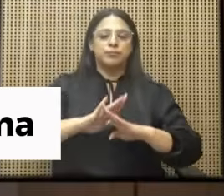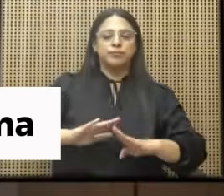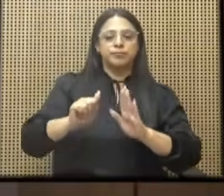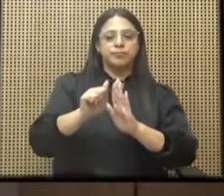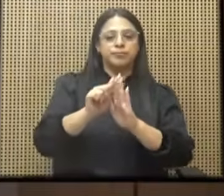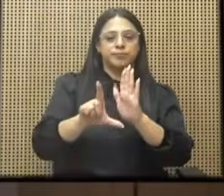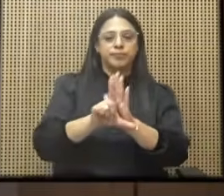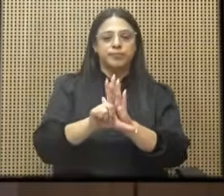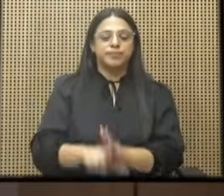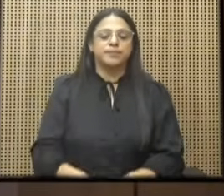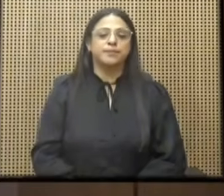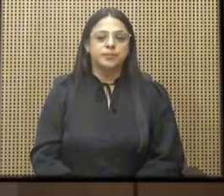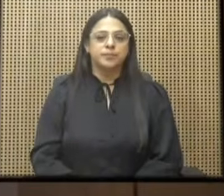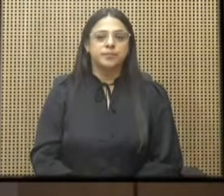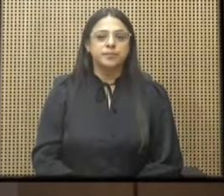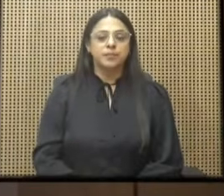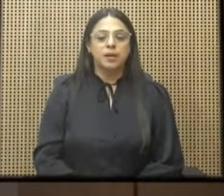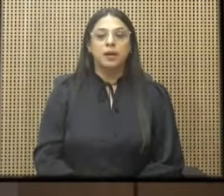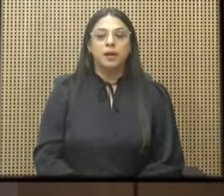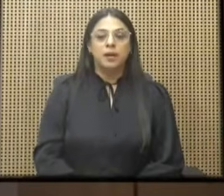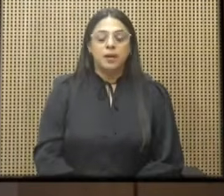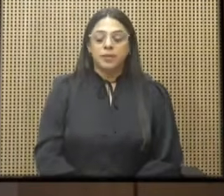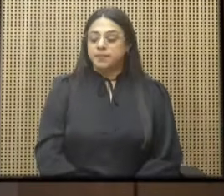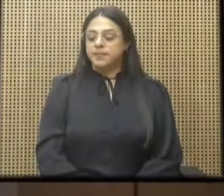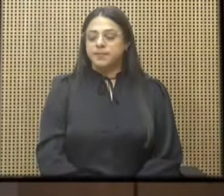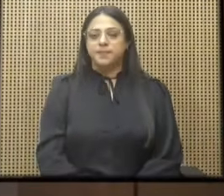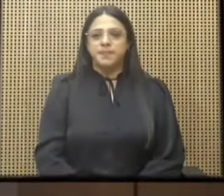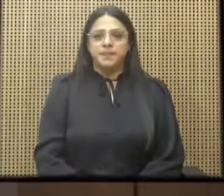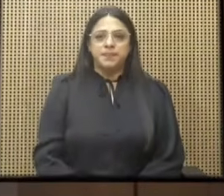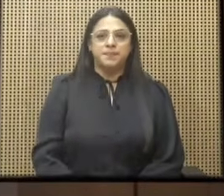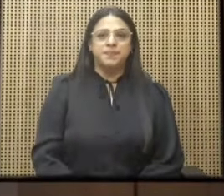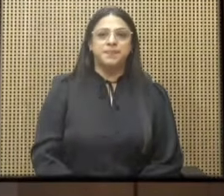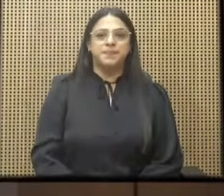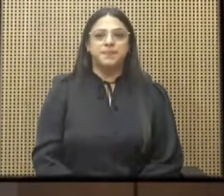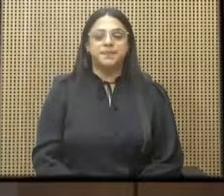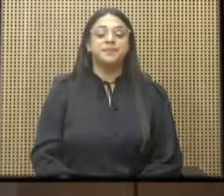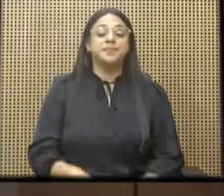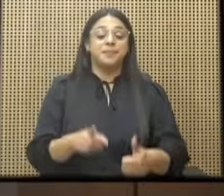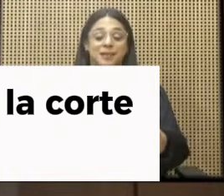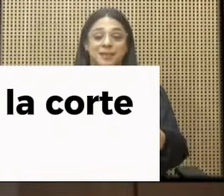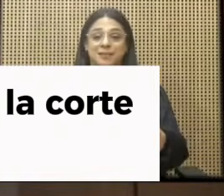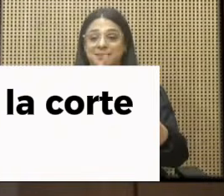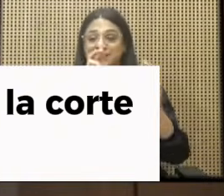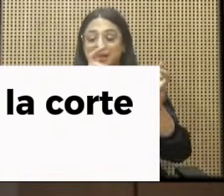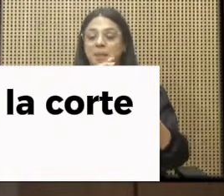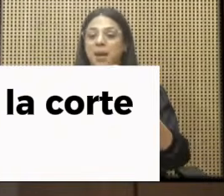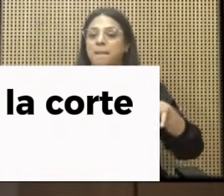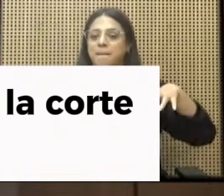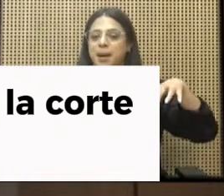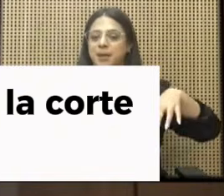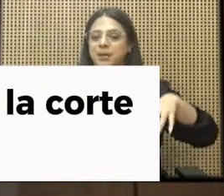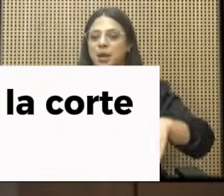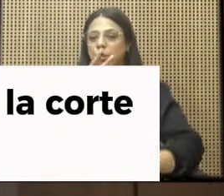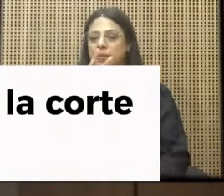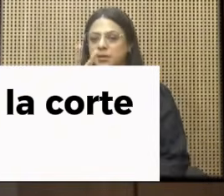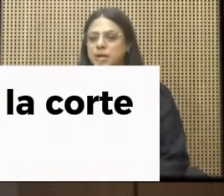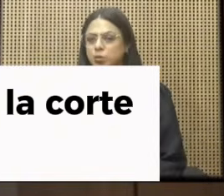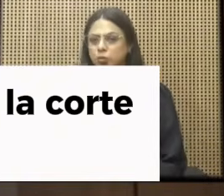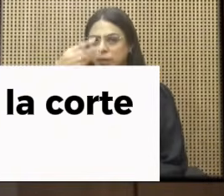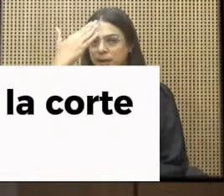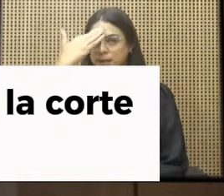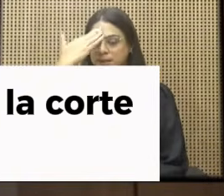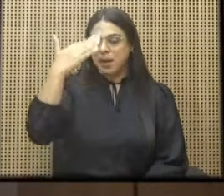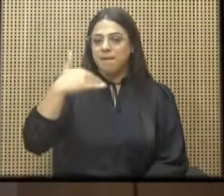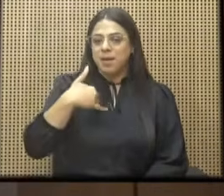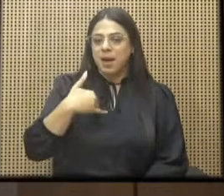primer tema el magistrado 23. Ustedes saben que hay 23 magistrados en la Corte,